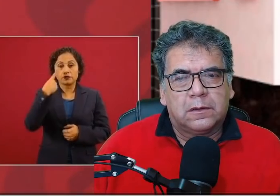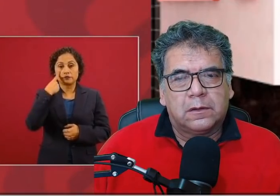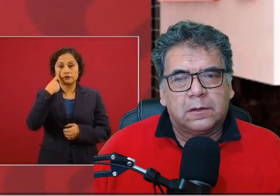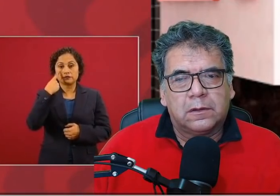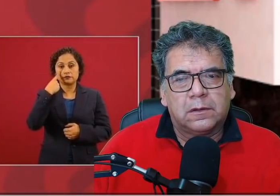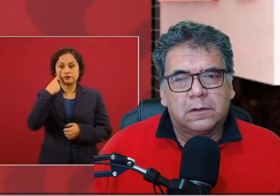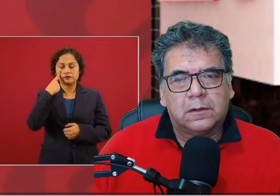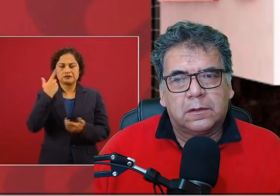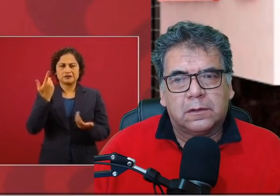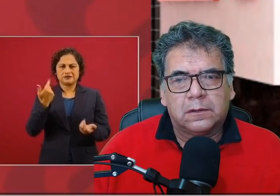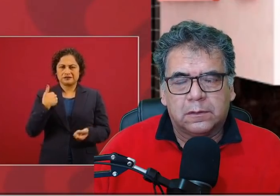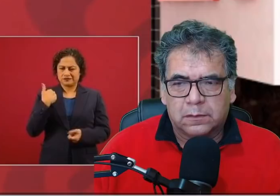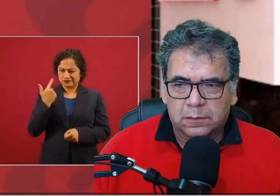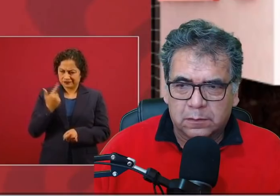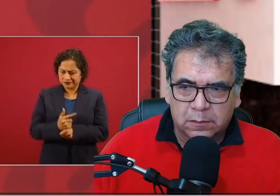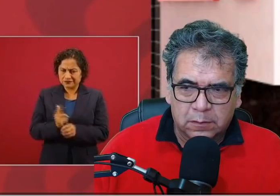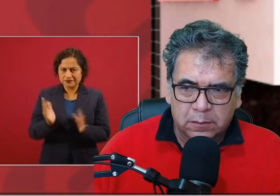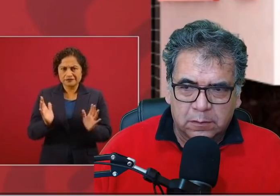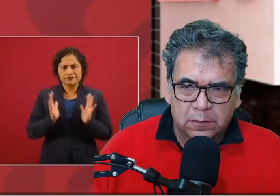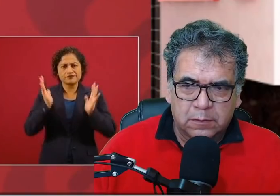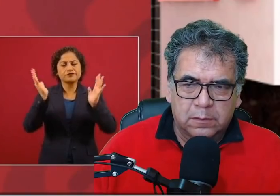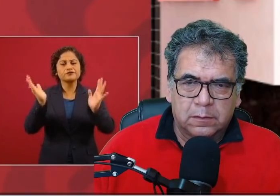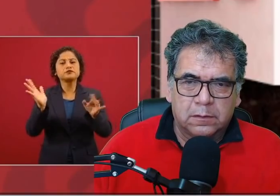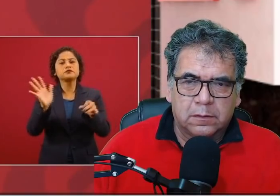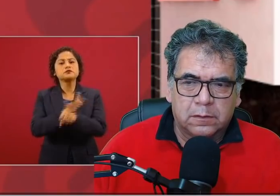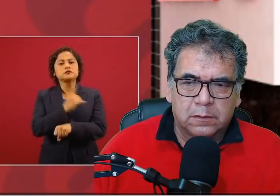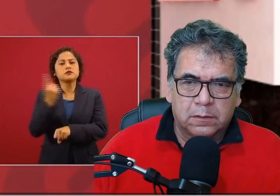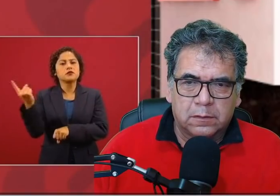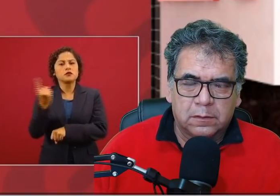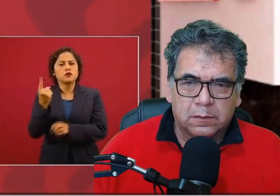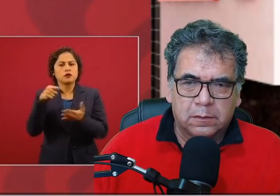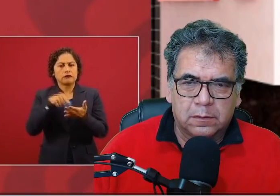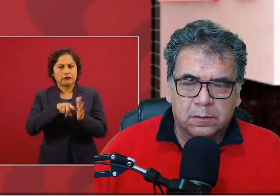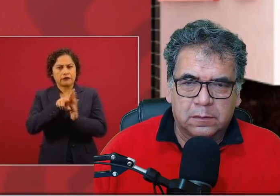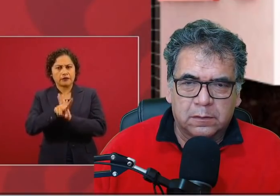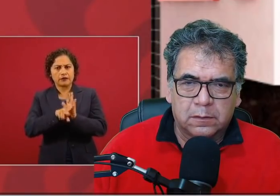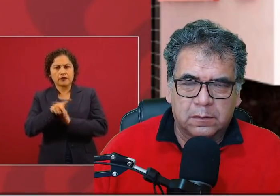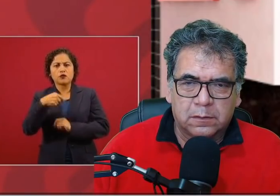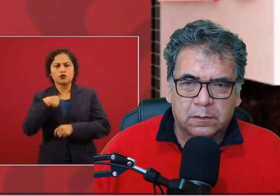me llaman la atención porque hablo de conservadores,